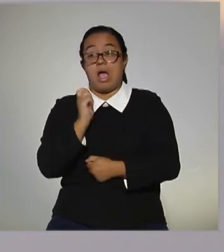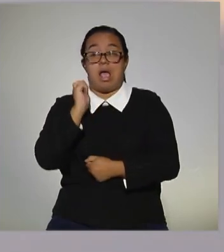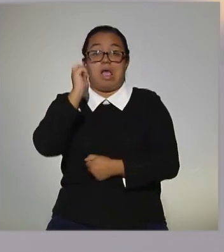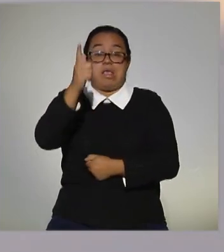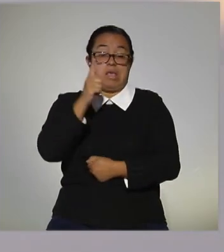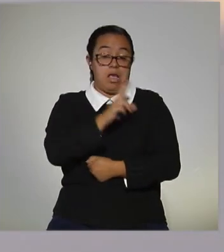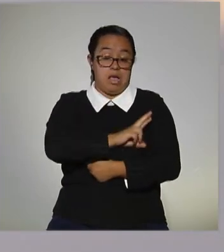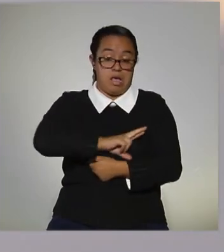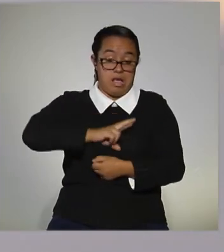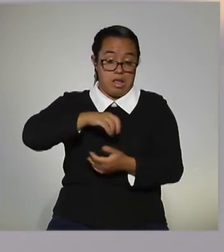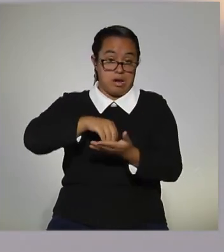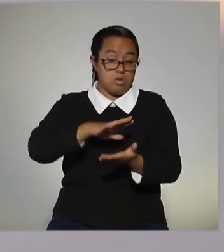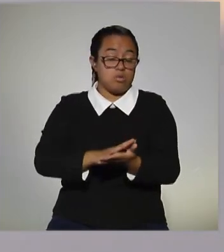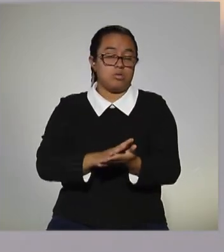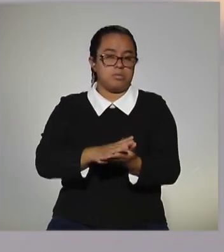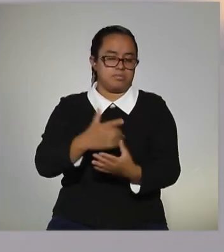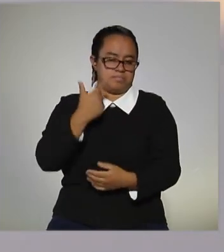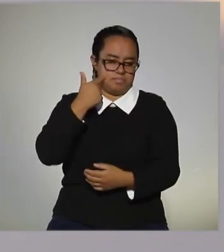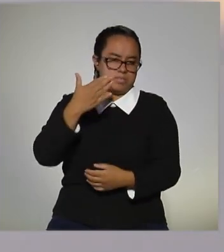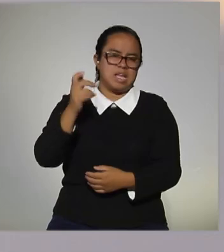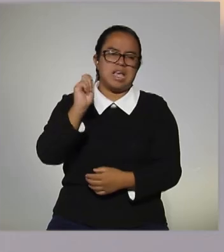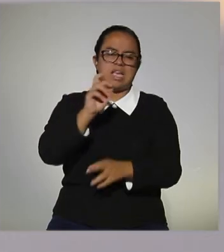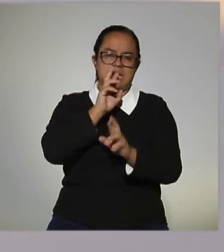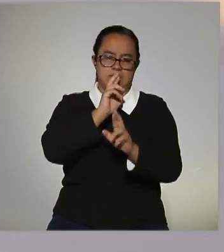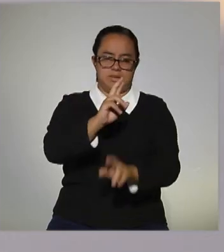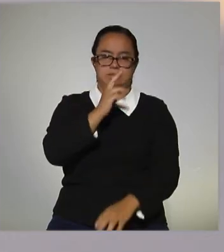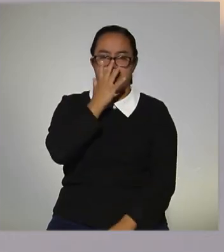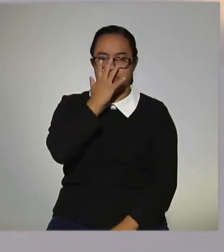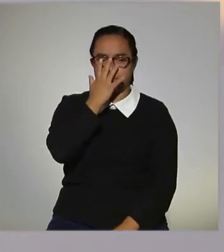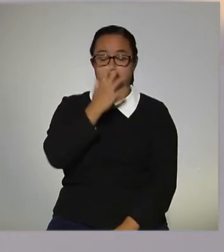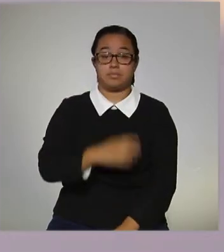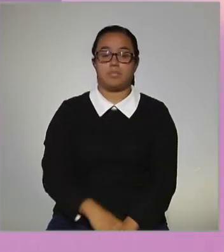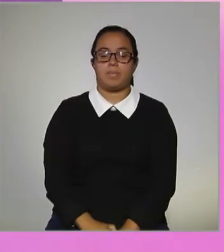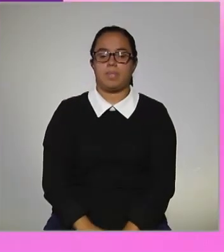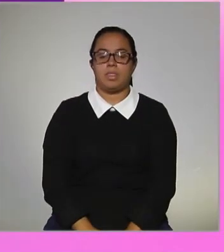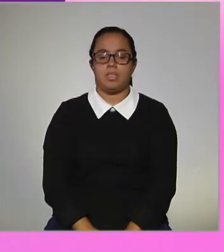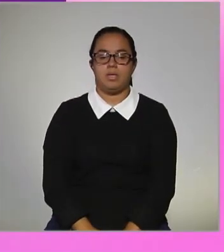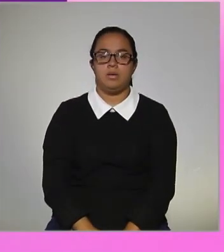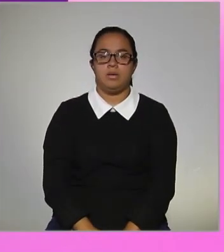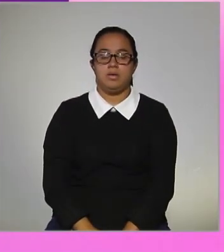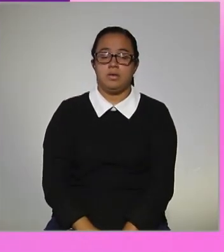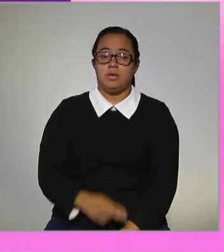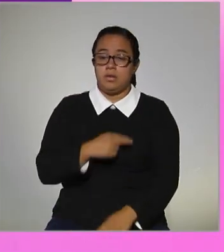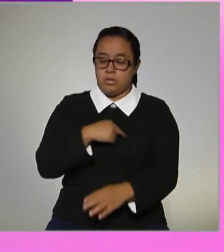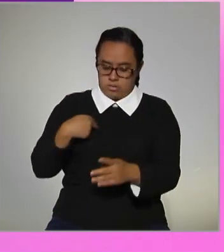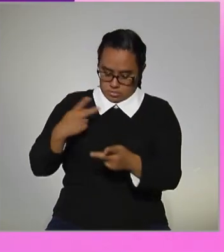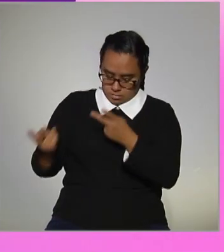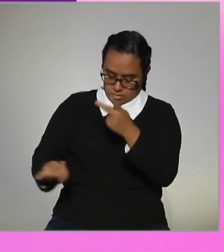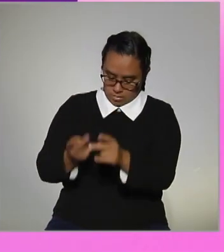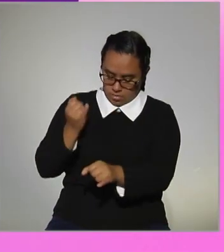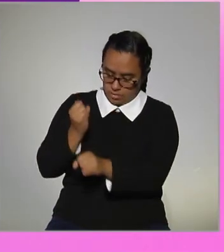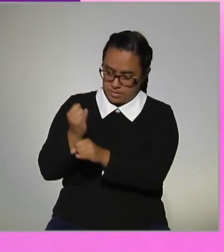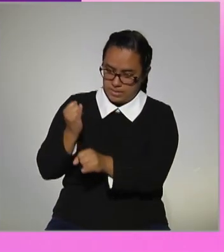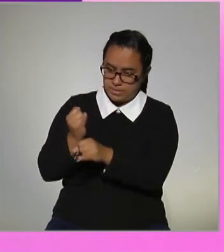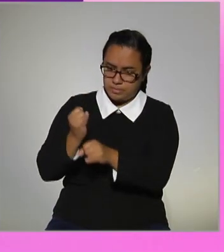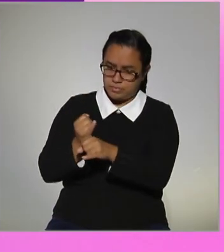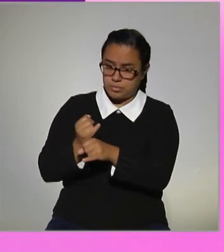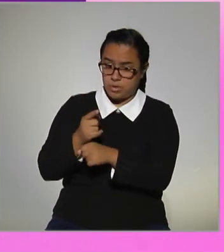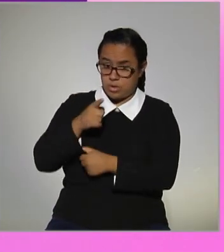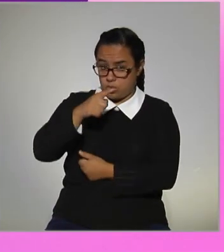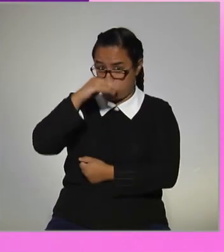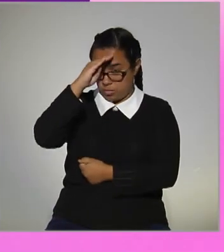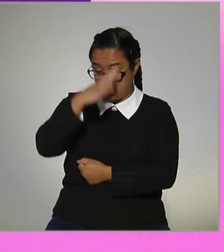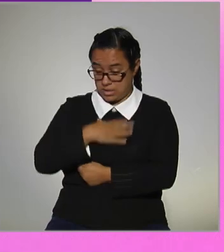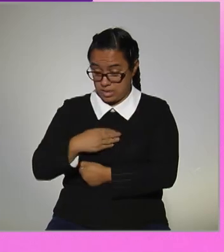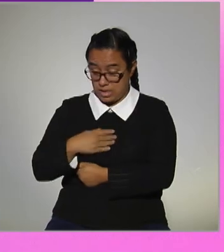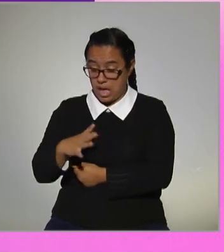resentimiento? Y esto fue parte de lo que nos contestaron. Vamos a ver. Al preguntar en nuestras redes sociales, ¿crees que tus